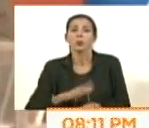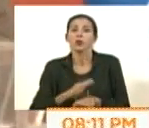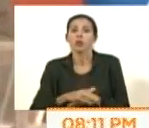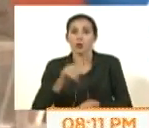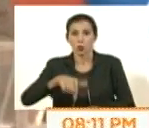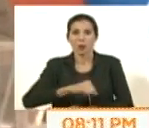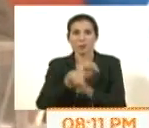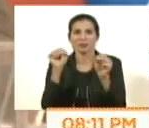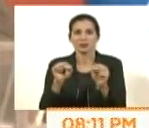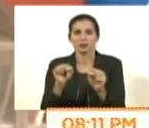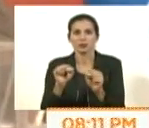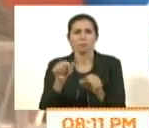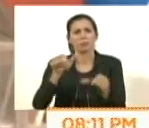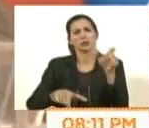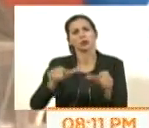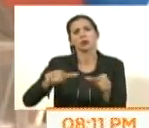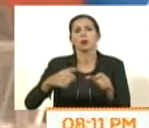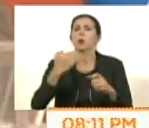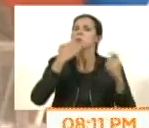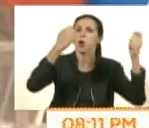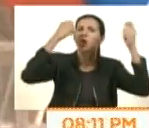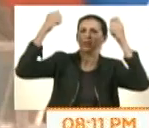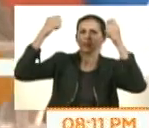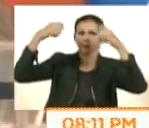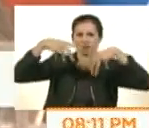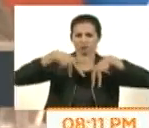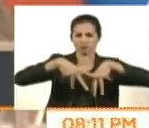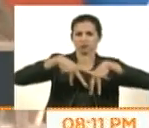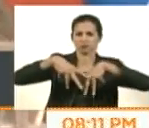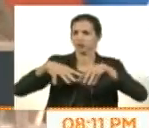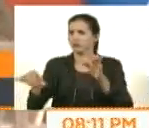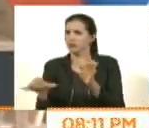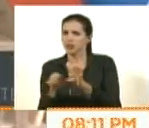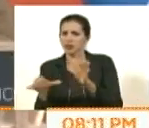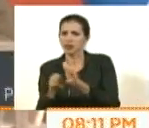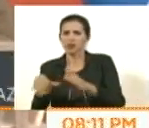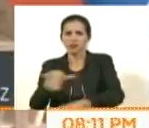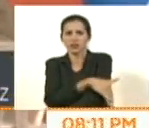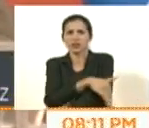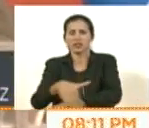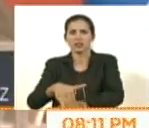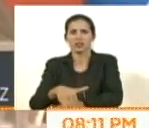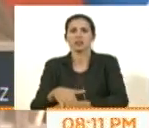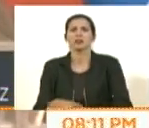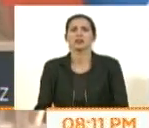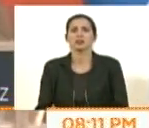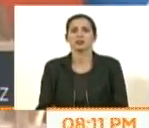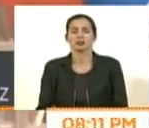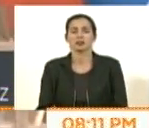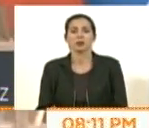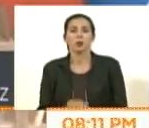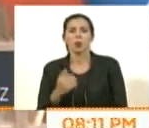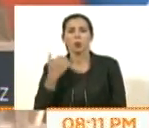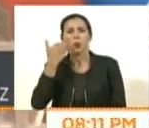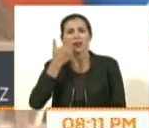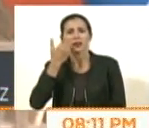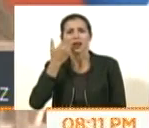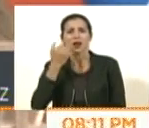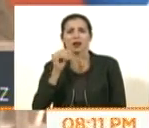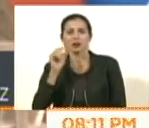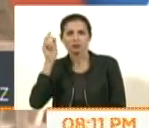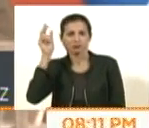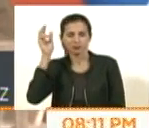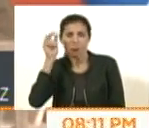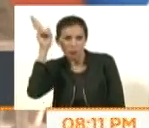manifestantes se encontraban en la circunvalación 2, Avenida La Guajira, sector Plaza de Toro, en la